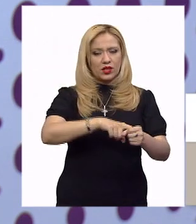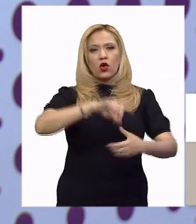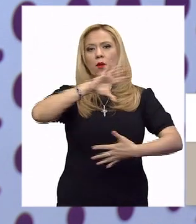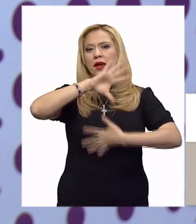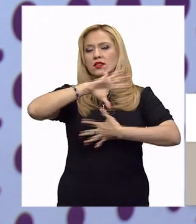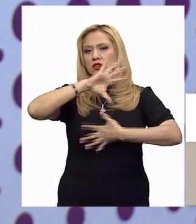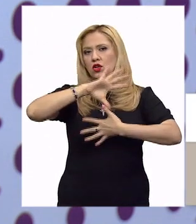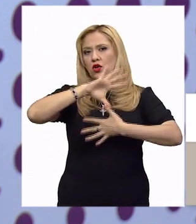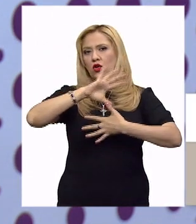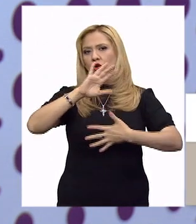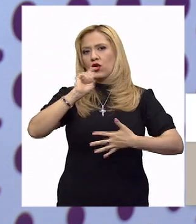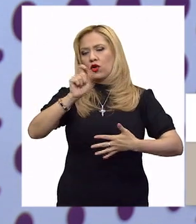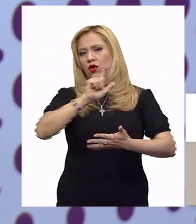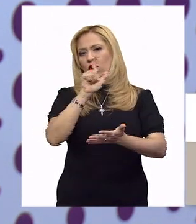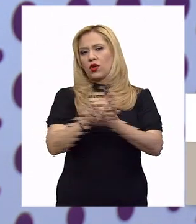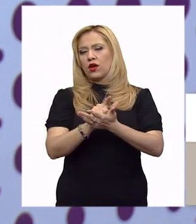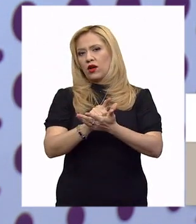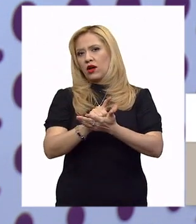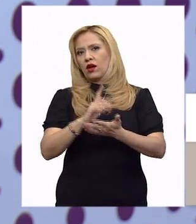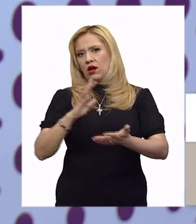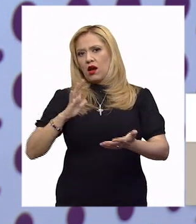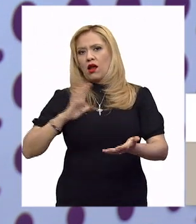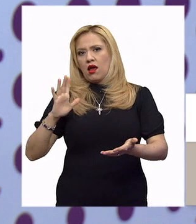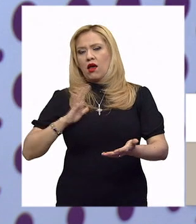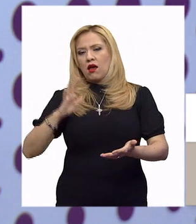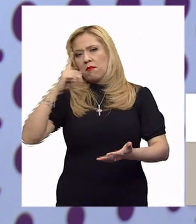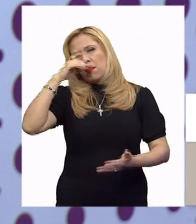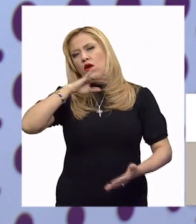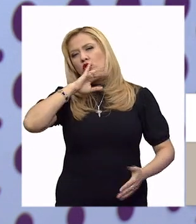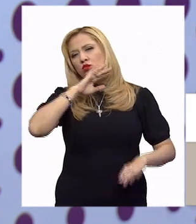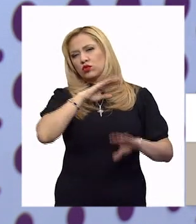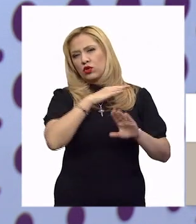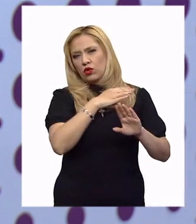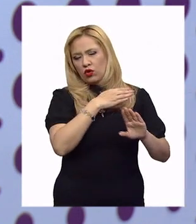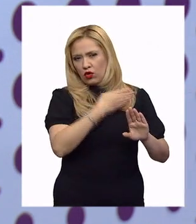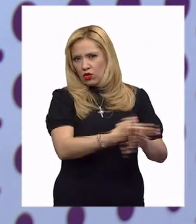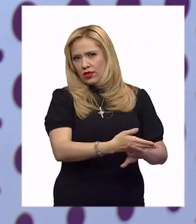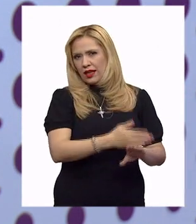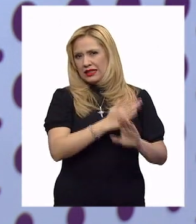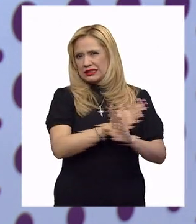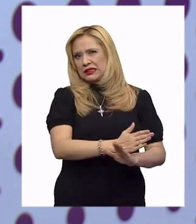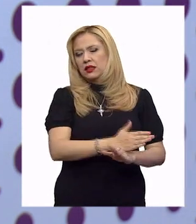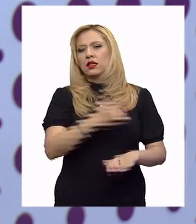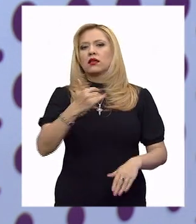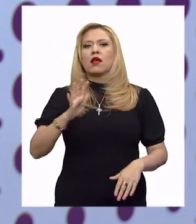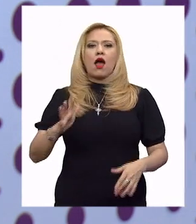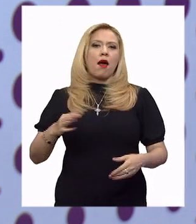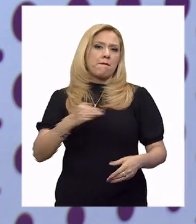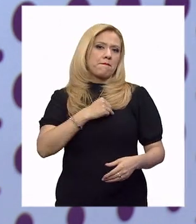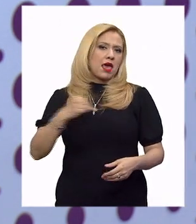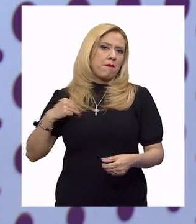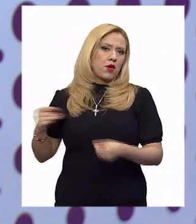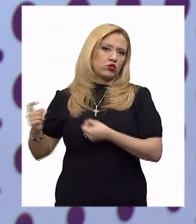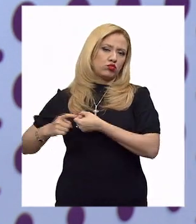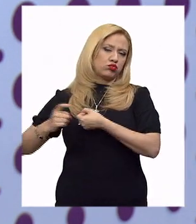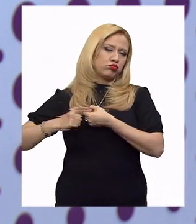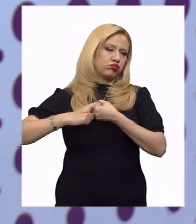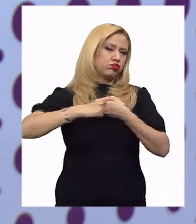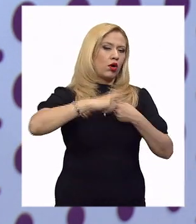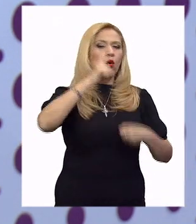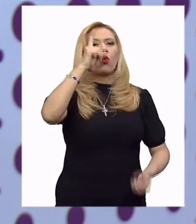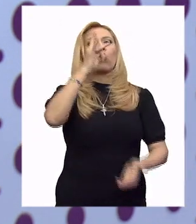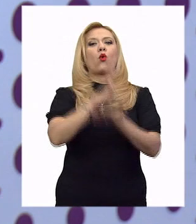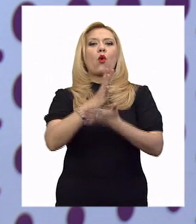en contra de la corrupción. En 1997 entra en vigor y es ratificado por los Estados miembros, excepto por Cuba.